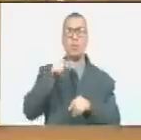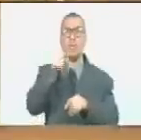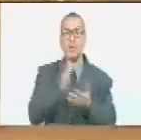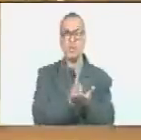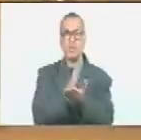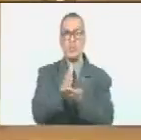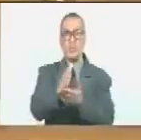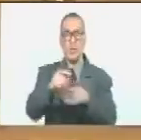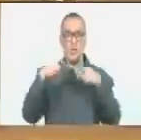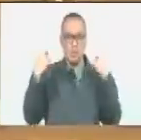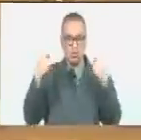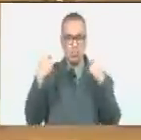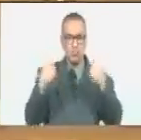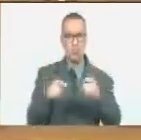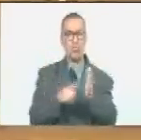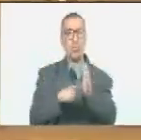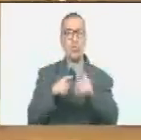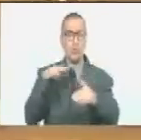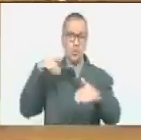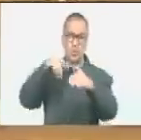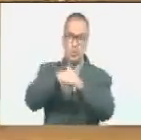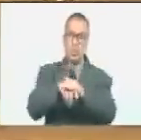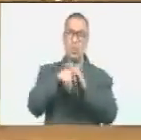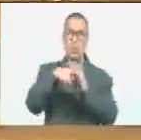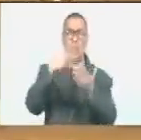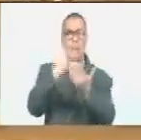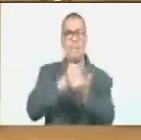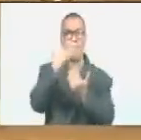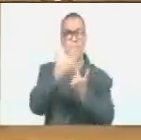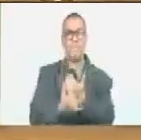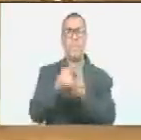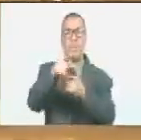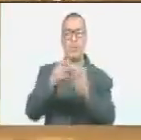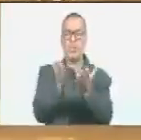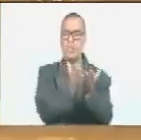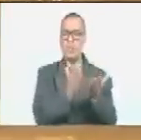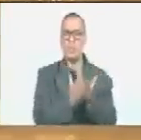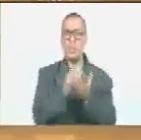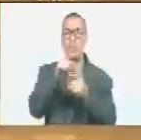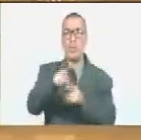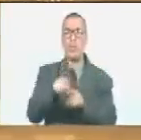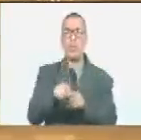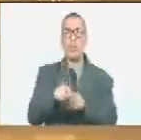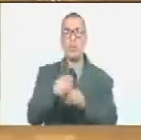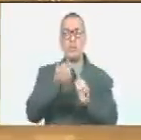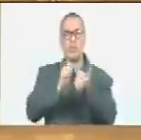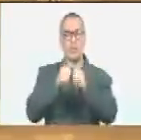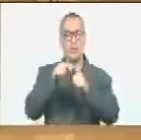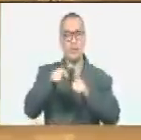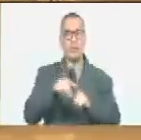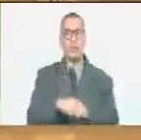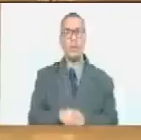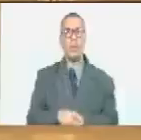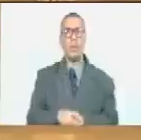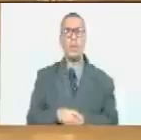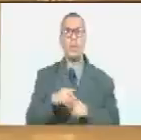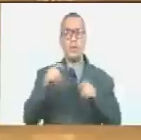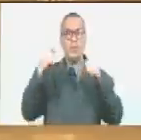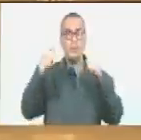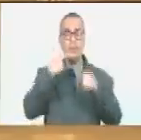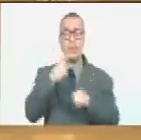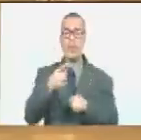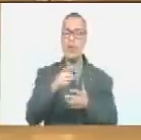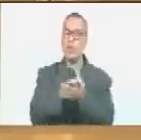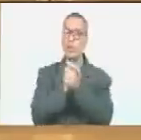seguir fomentando la inclusión y los planes de estudio de esta disciplina deportiva. Pido entonces